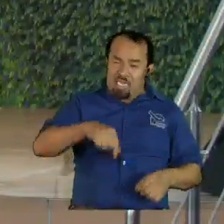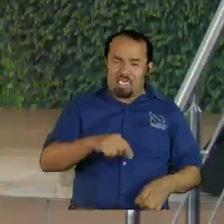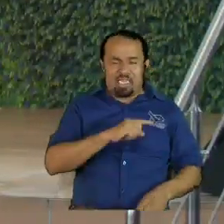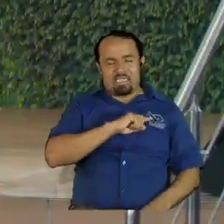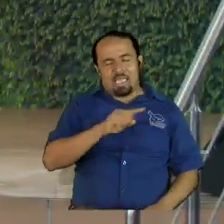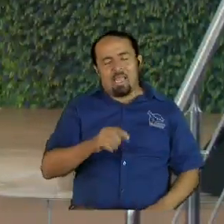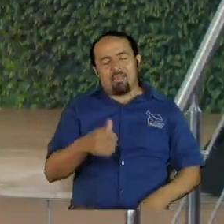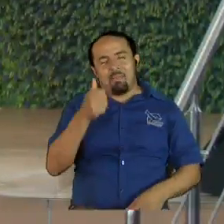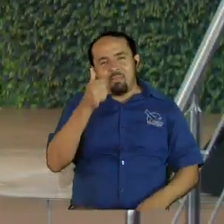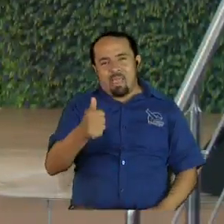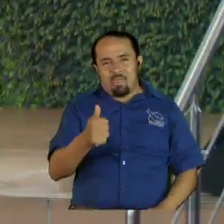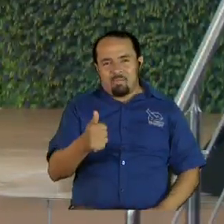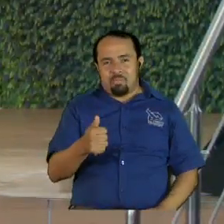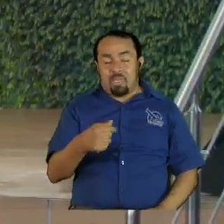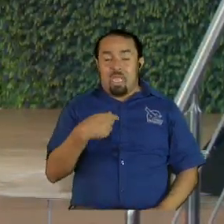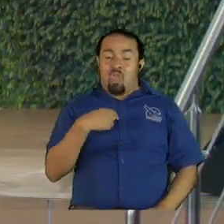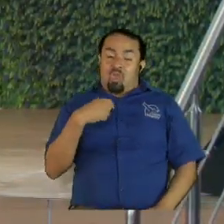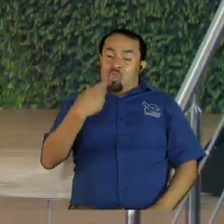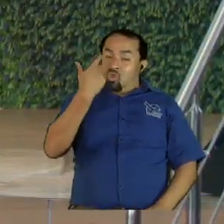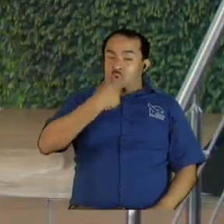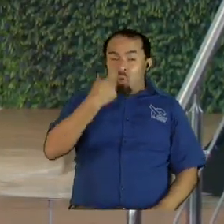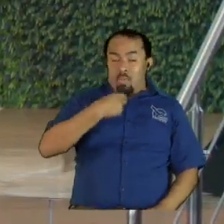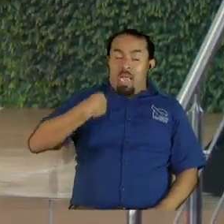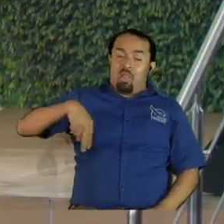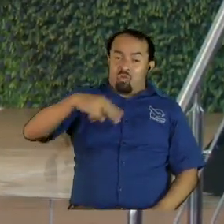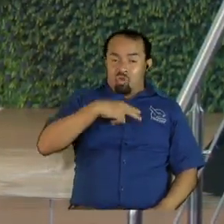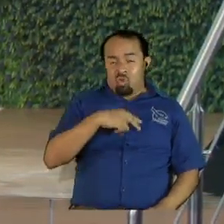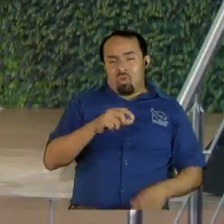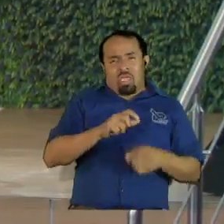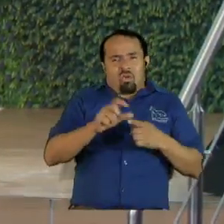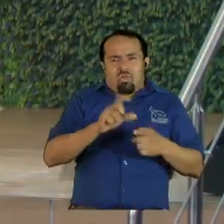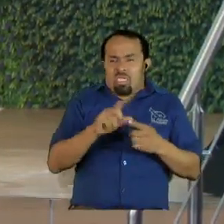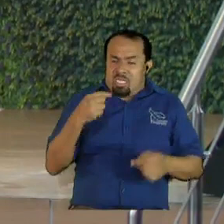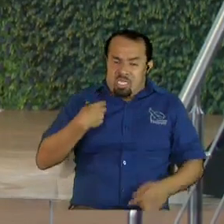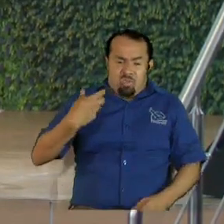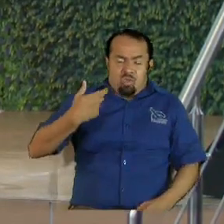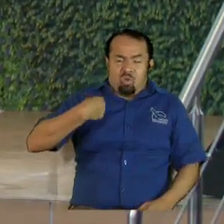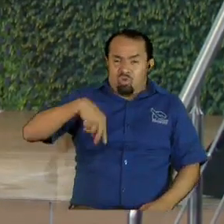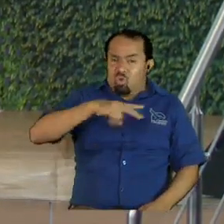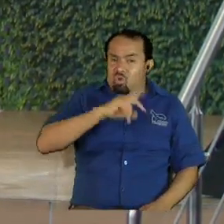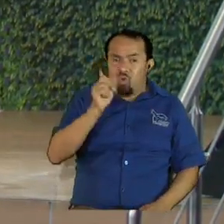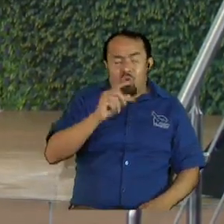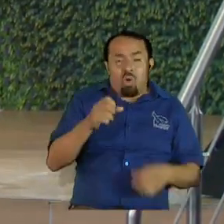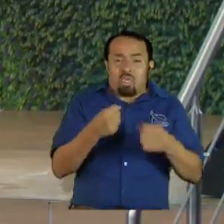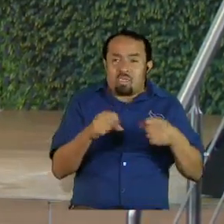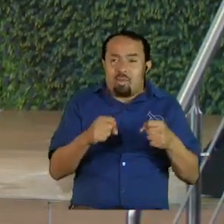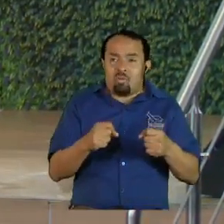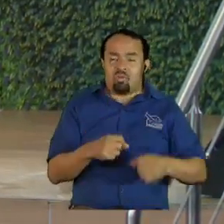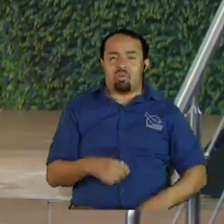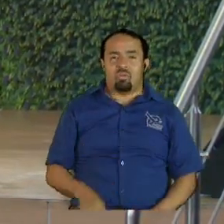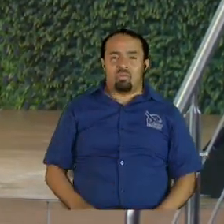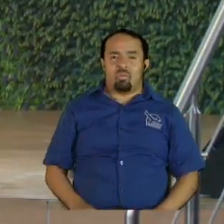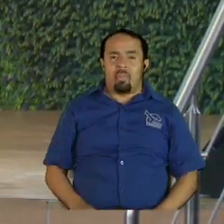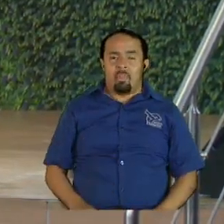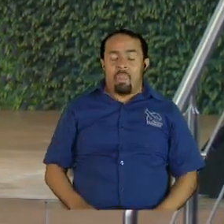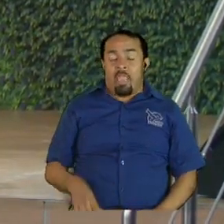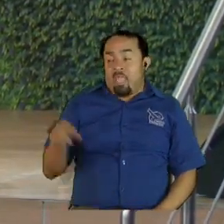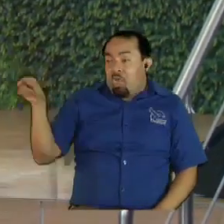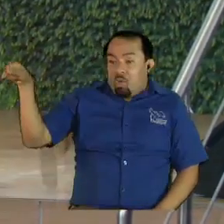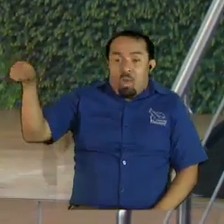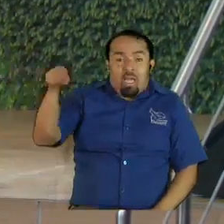Nos echen la culpa de cosas que nosotros ni hacemos, hermano. Decisiones que toman otros y como pasan por aquí los carros,